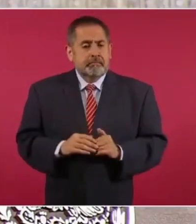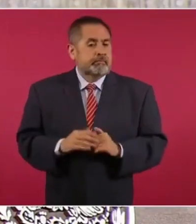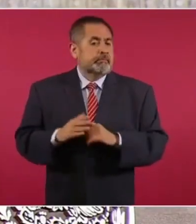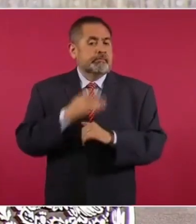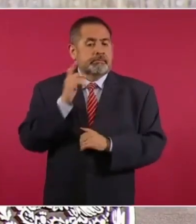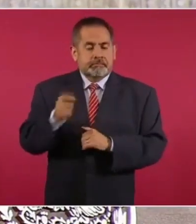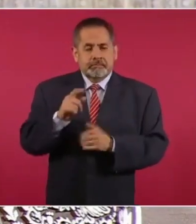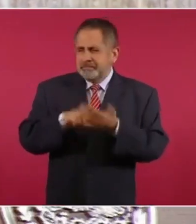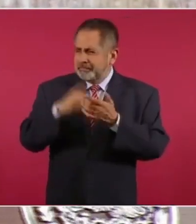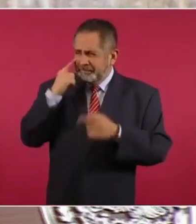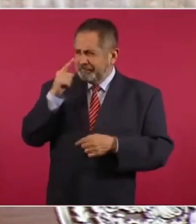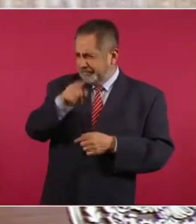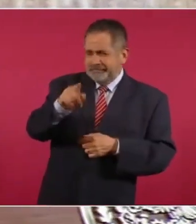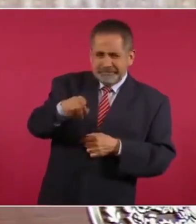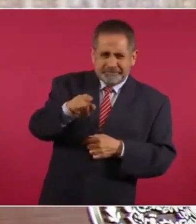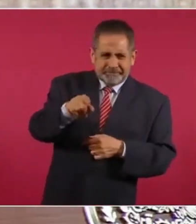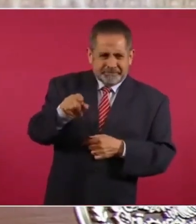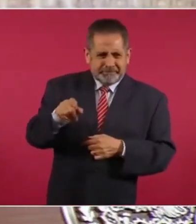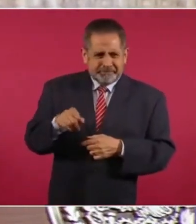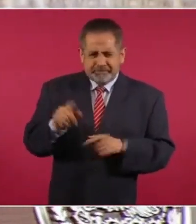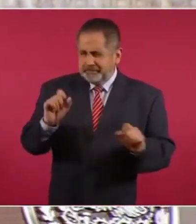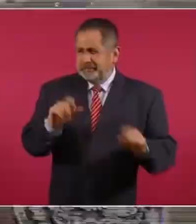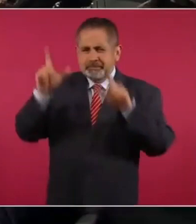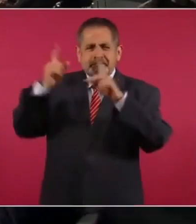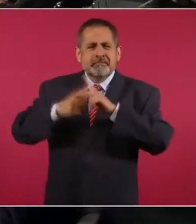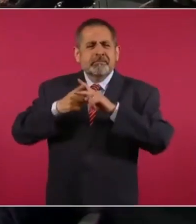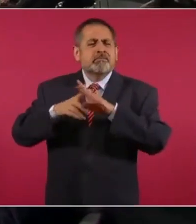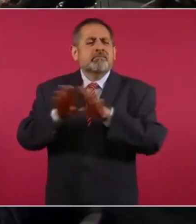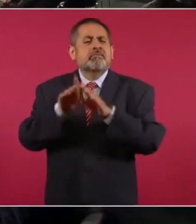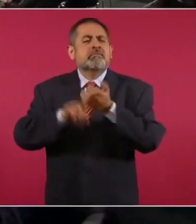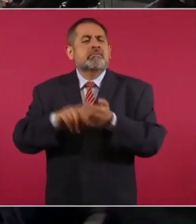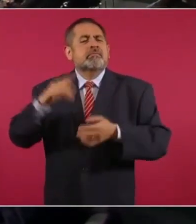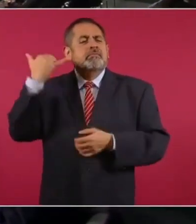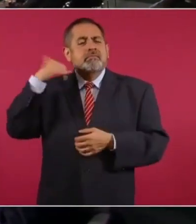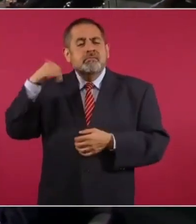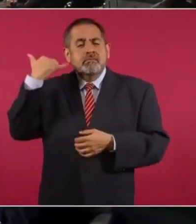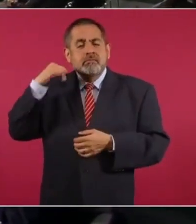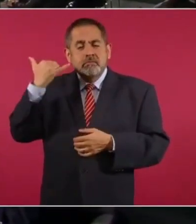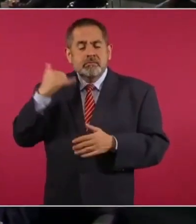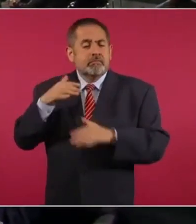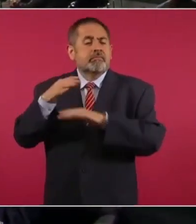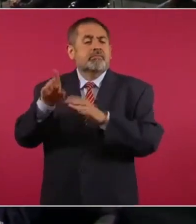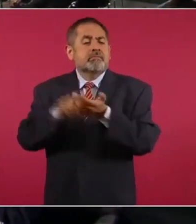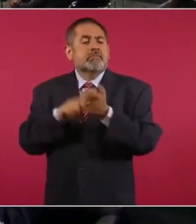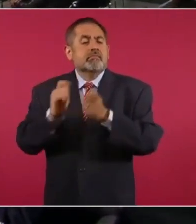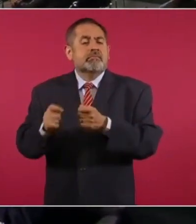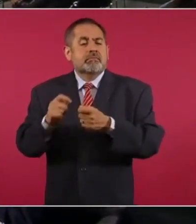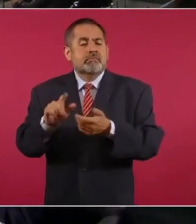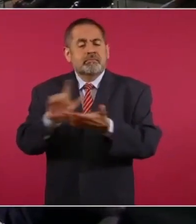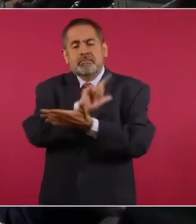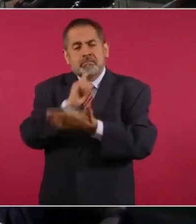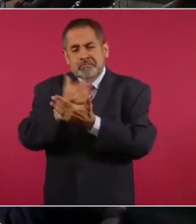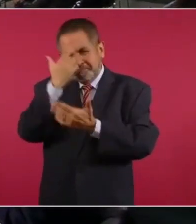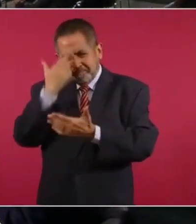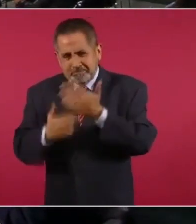Porque, a ver, pon cómo está Yucatán en